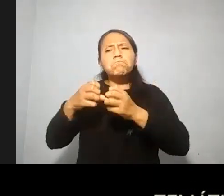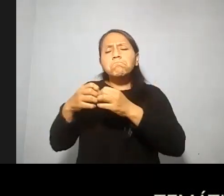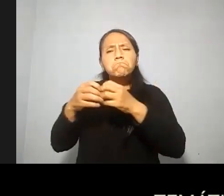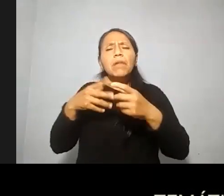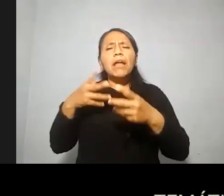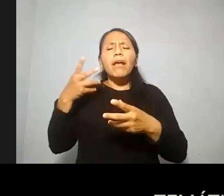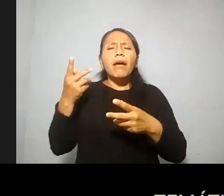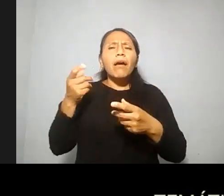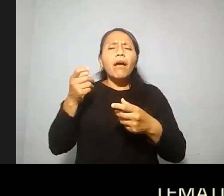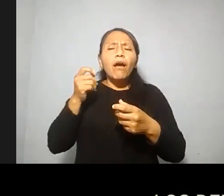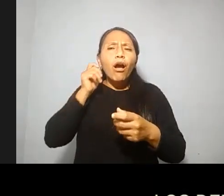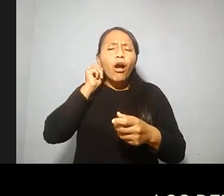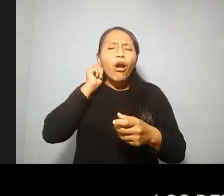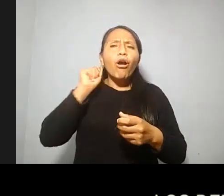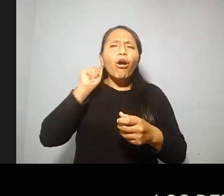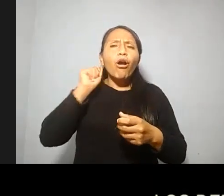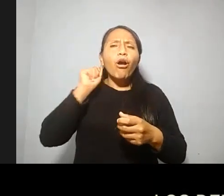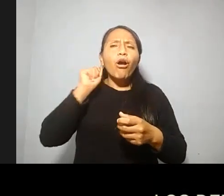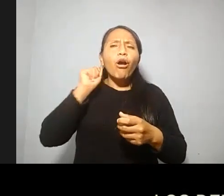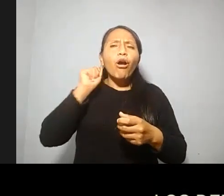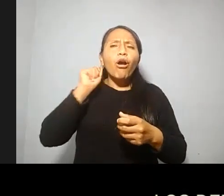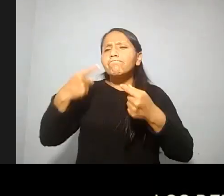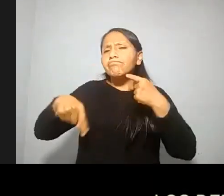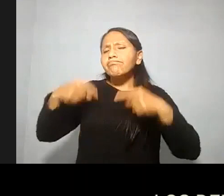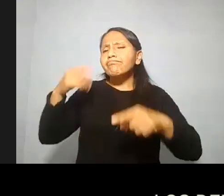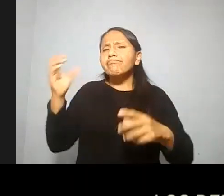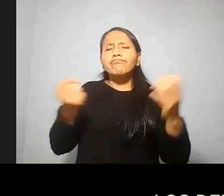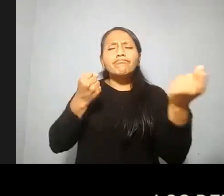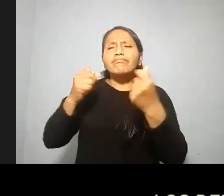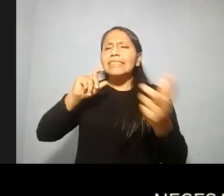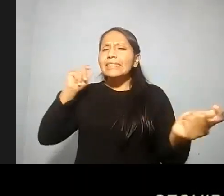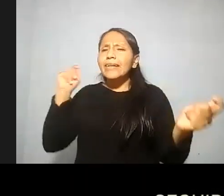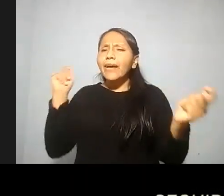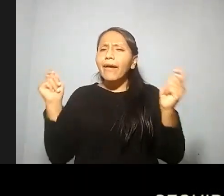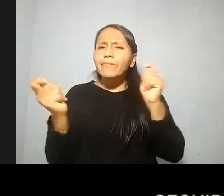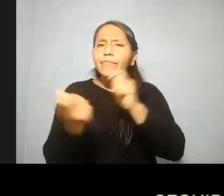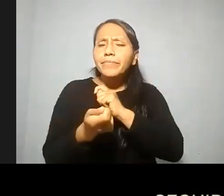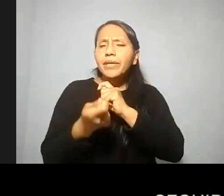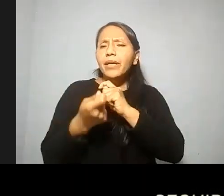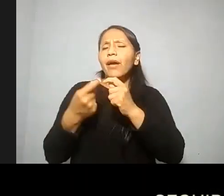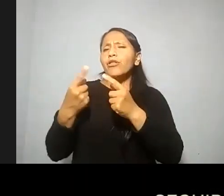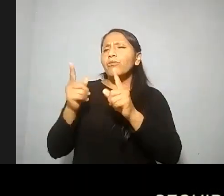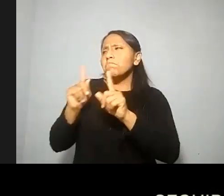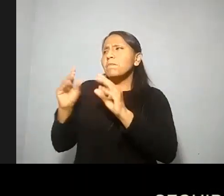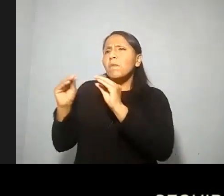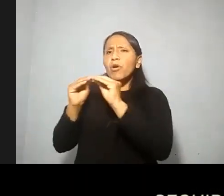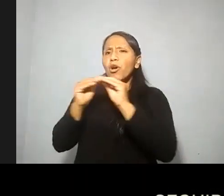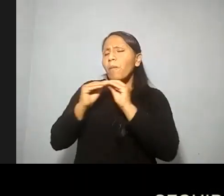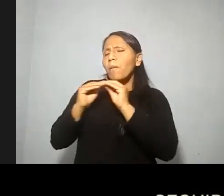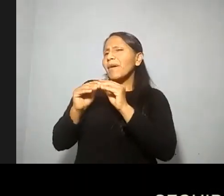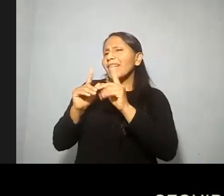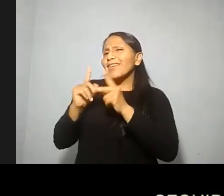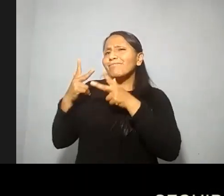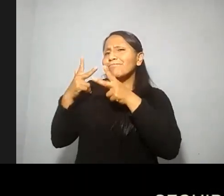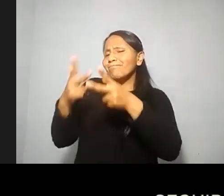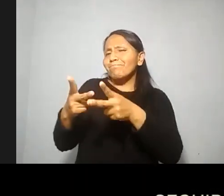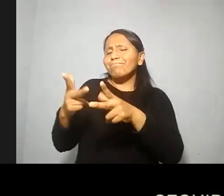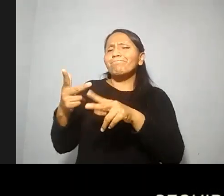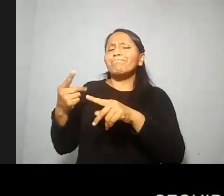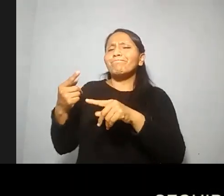seguir reformando, como venían diciendo nuestros compañeros acá de la mesa, representando a